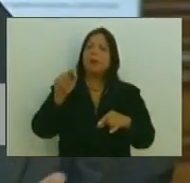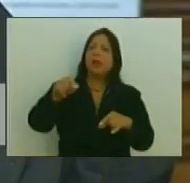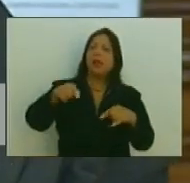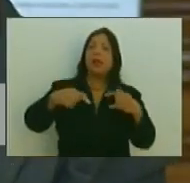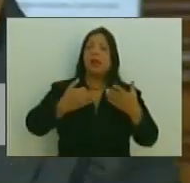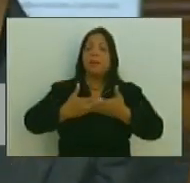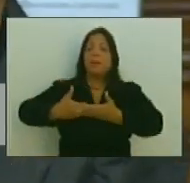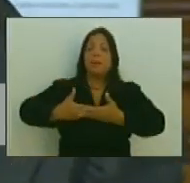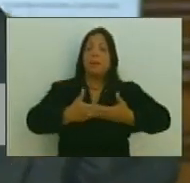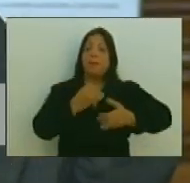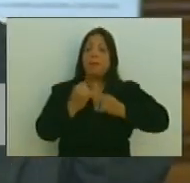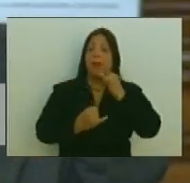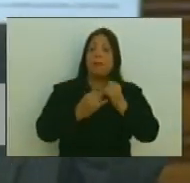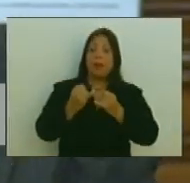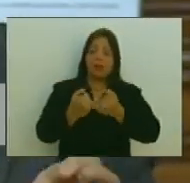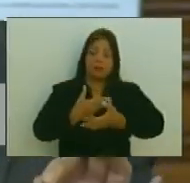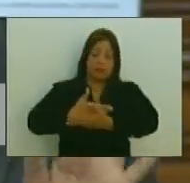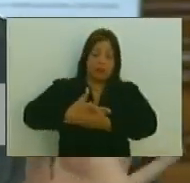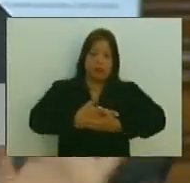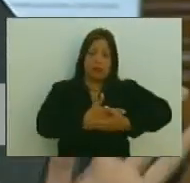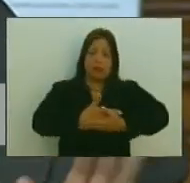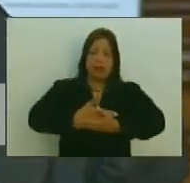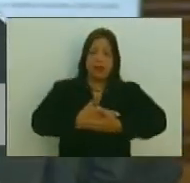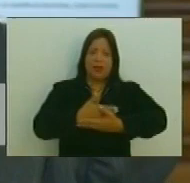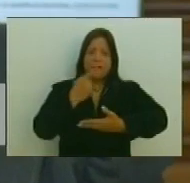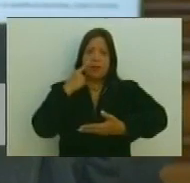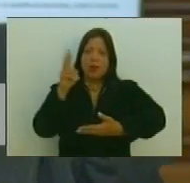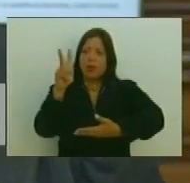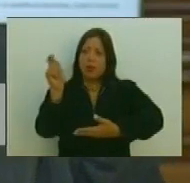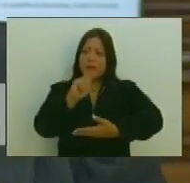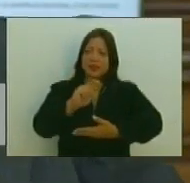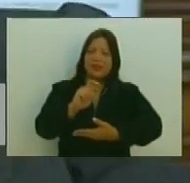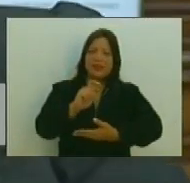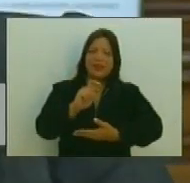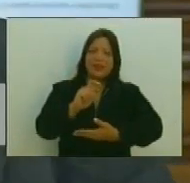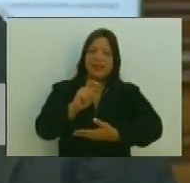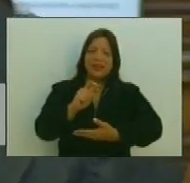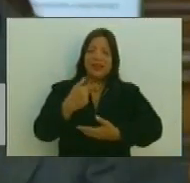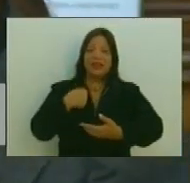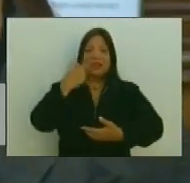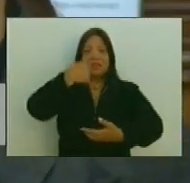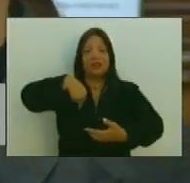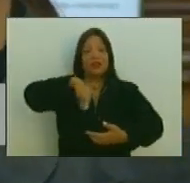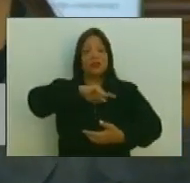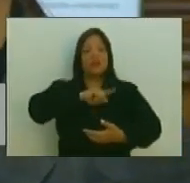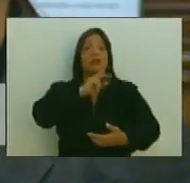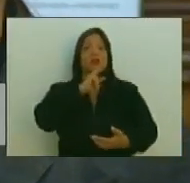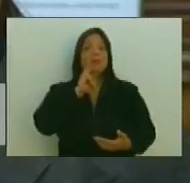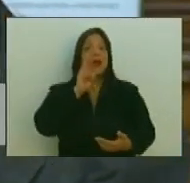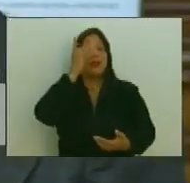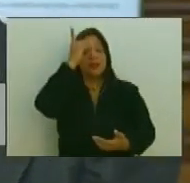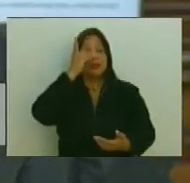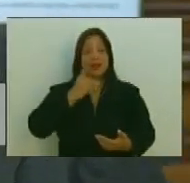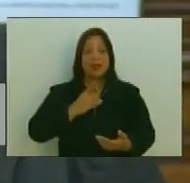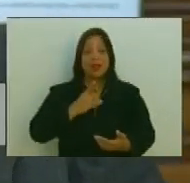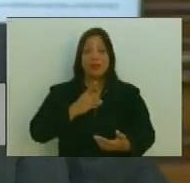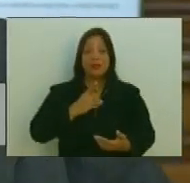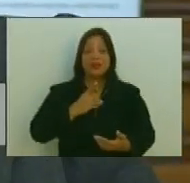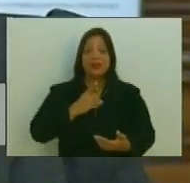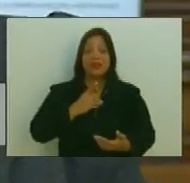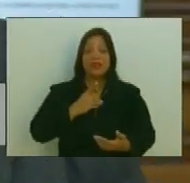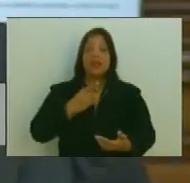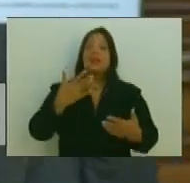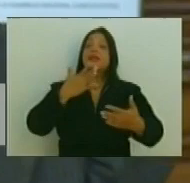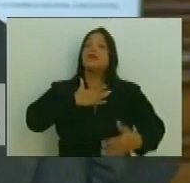un bebé que no tiene discapacidad los primeros 2 meses. En el caso de nosotras, las madres con discapacidad, y en